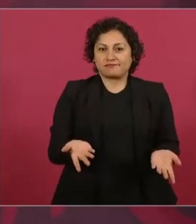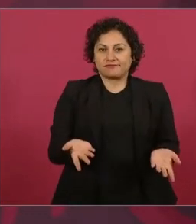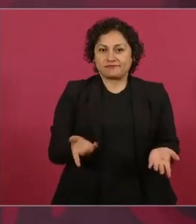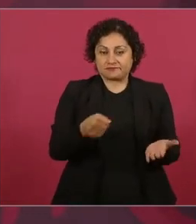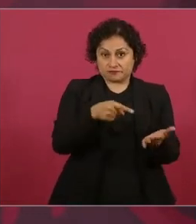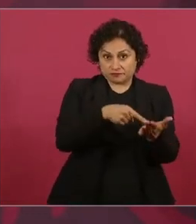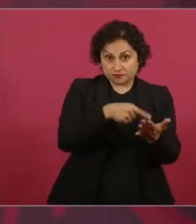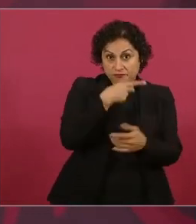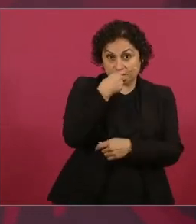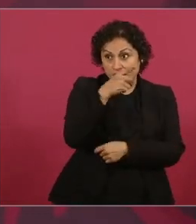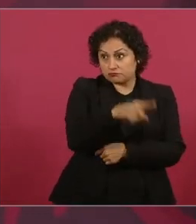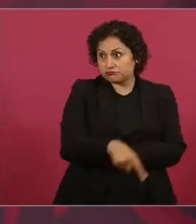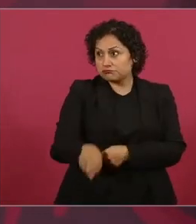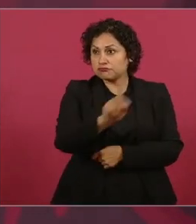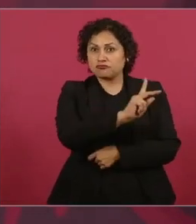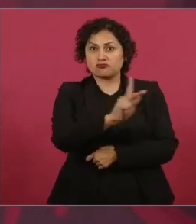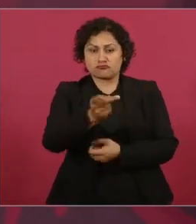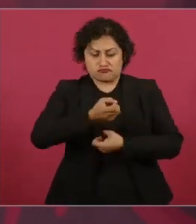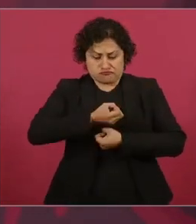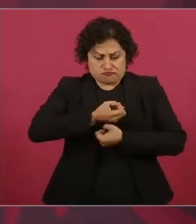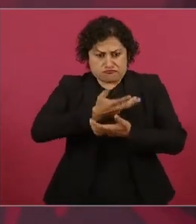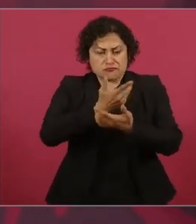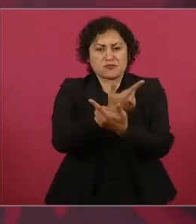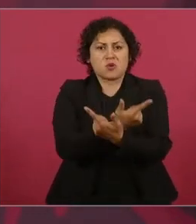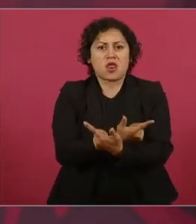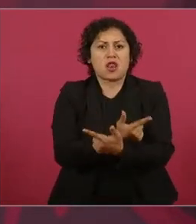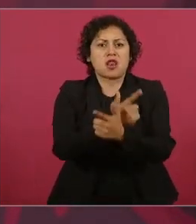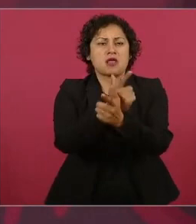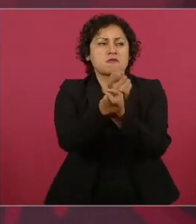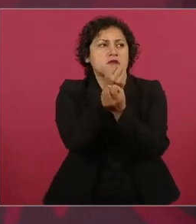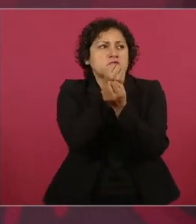de expresión, de manifestación de las ideas,